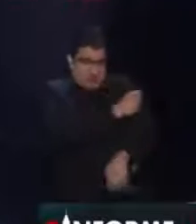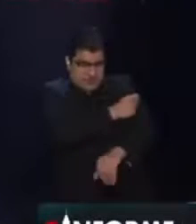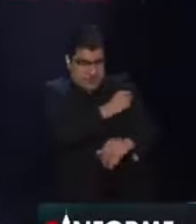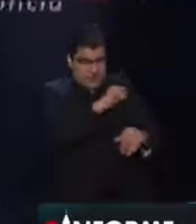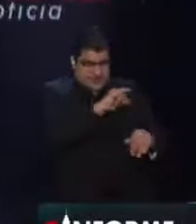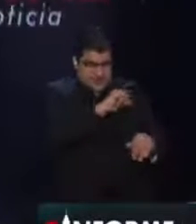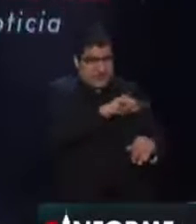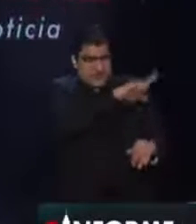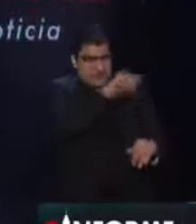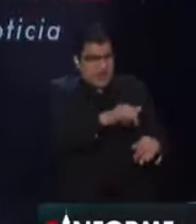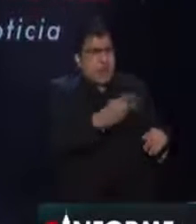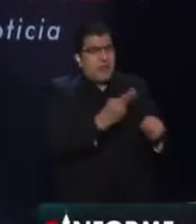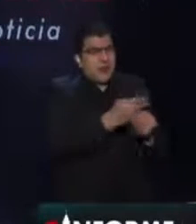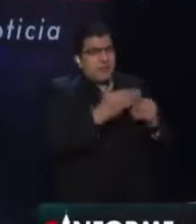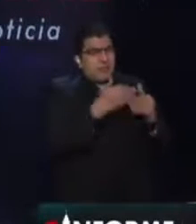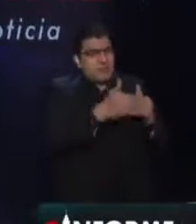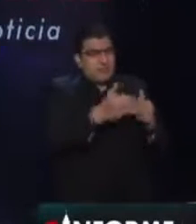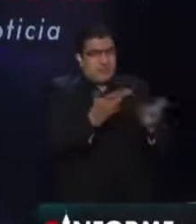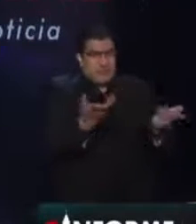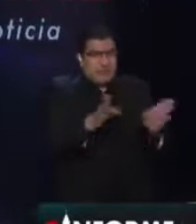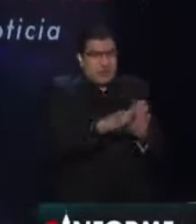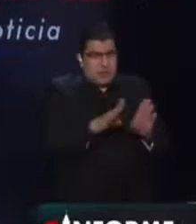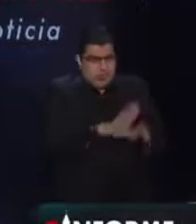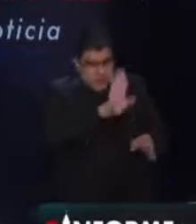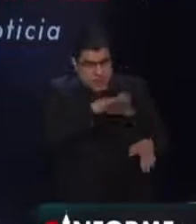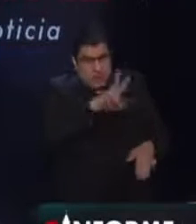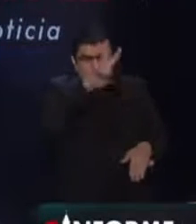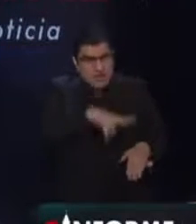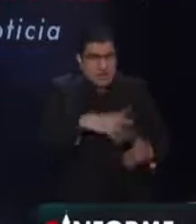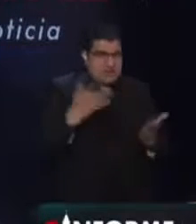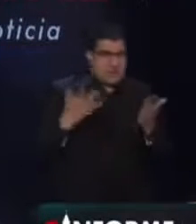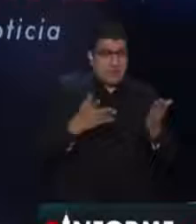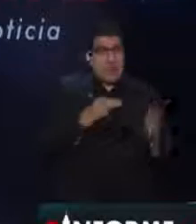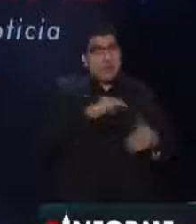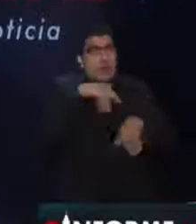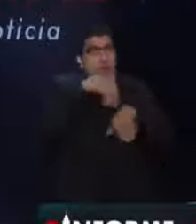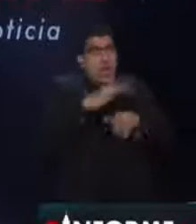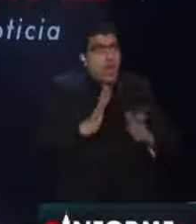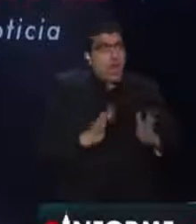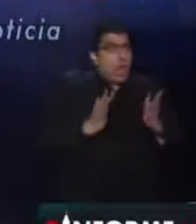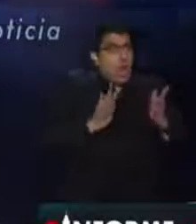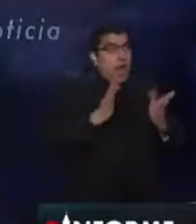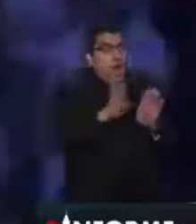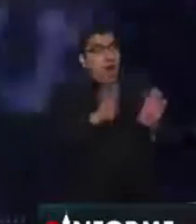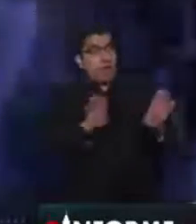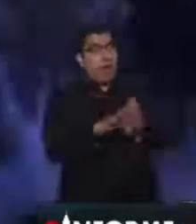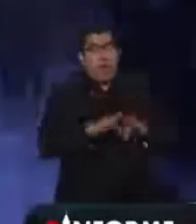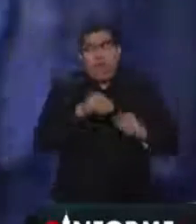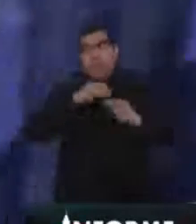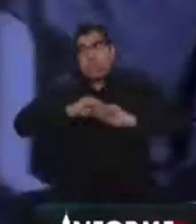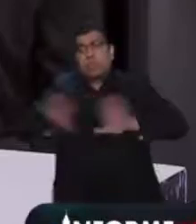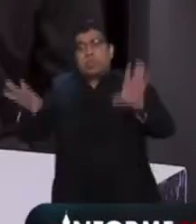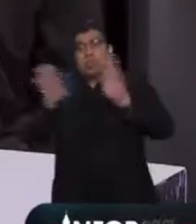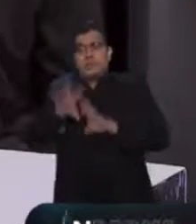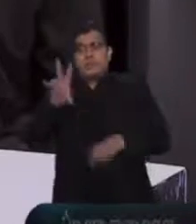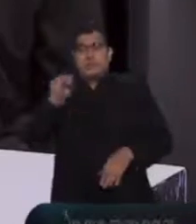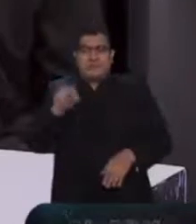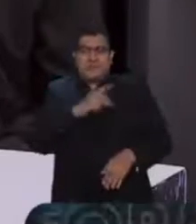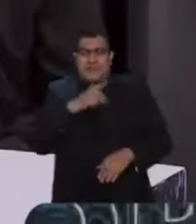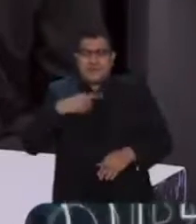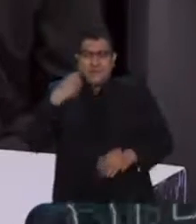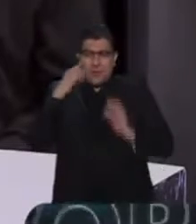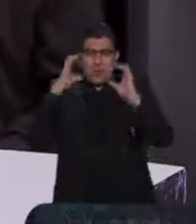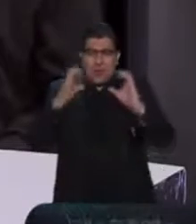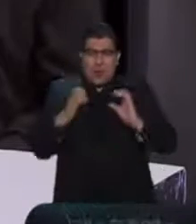posvacunación estaban, por decirlo de alguna manera, también pues no hay que caer en esos titulares. Y también aquí